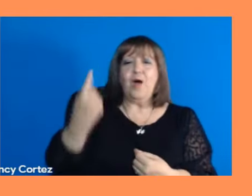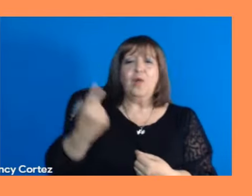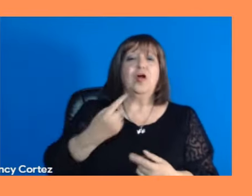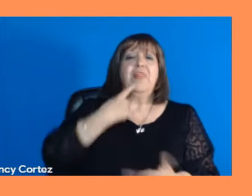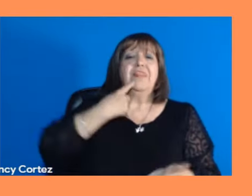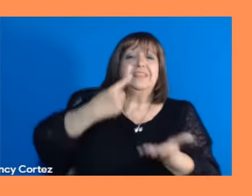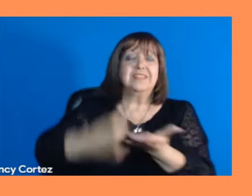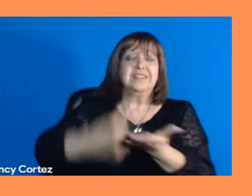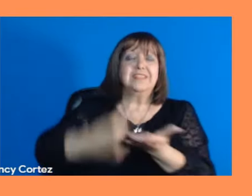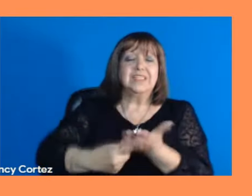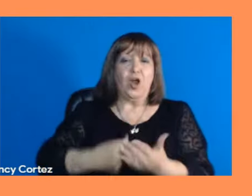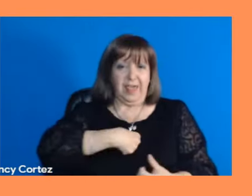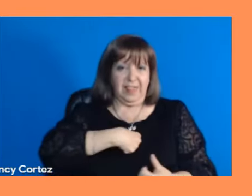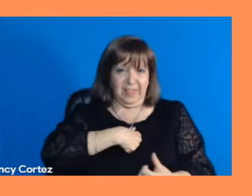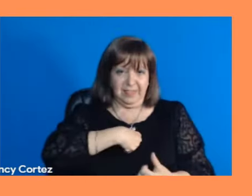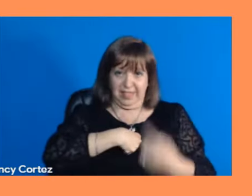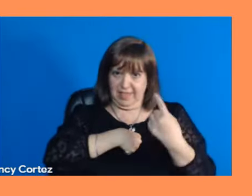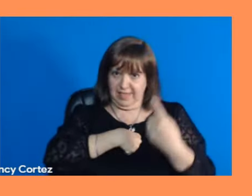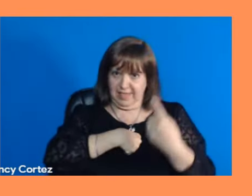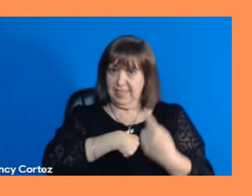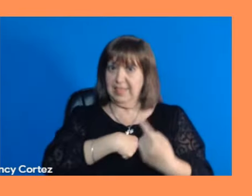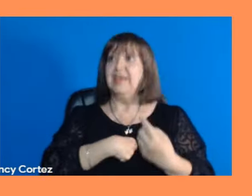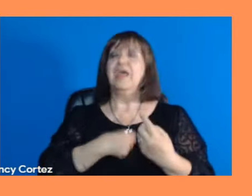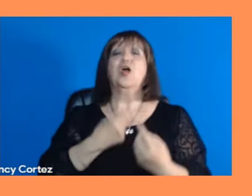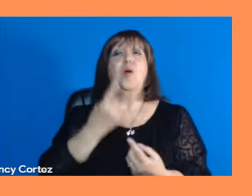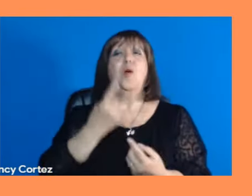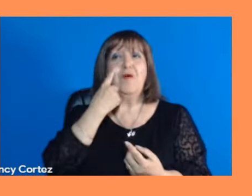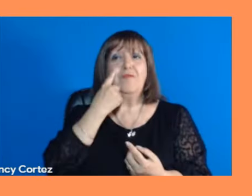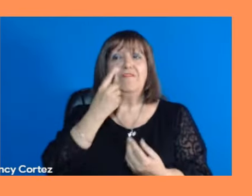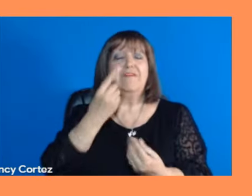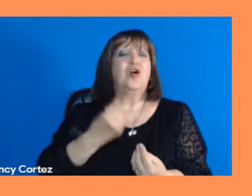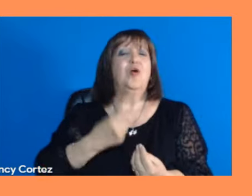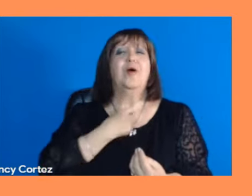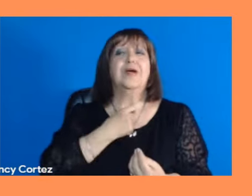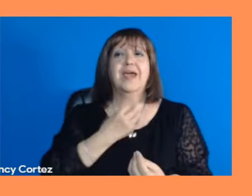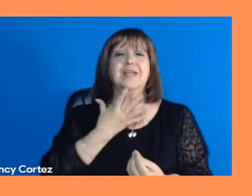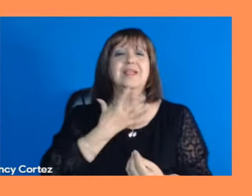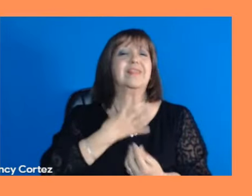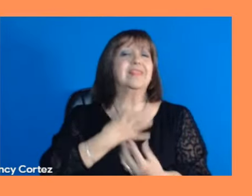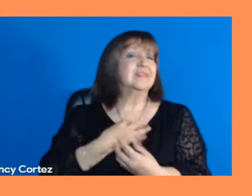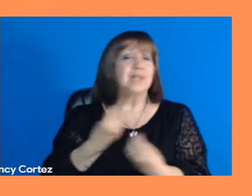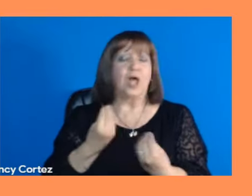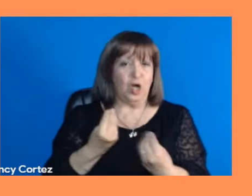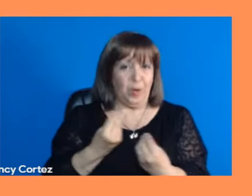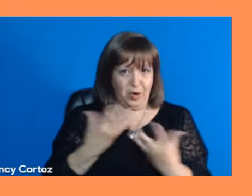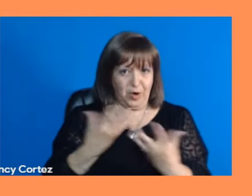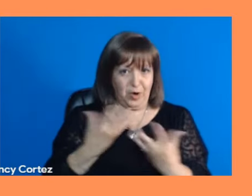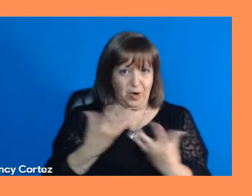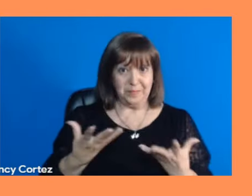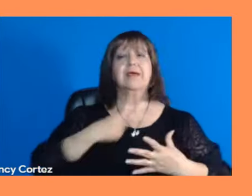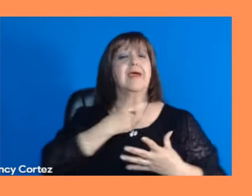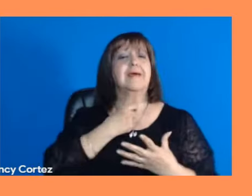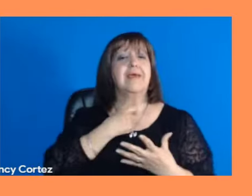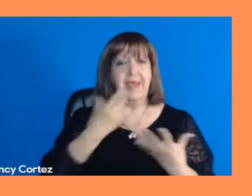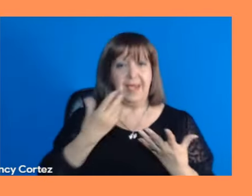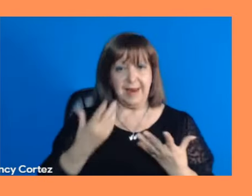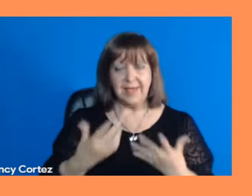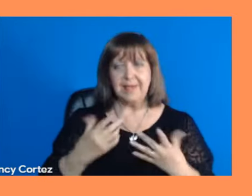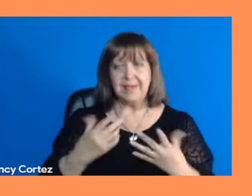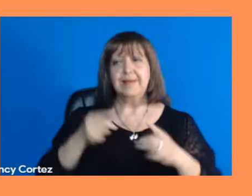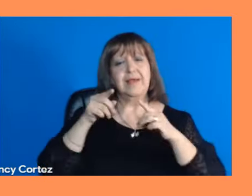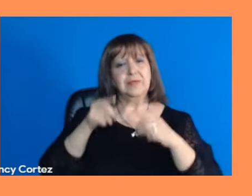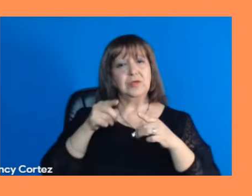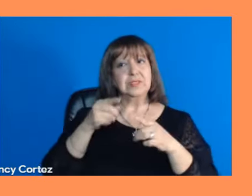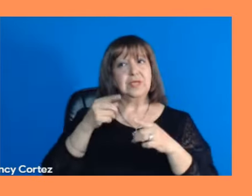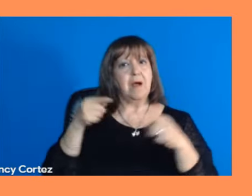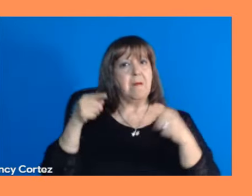deseo. Para que este objetivo se concrete, la perspectiva interseccional que propone la ESI